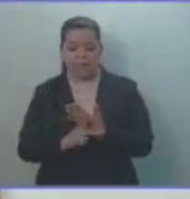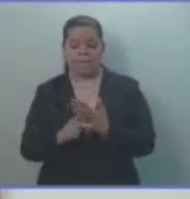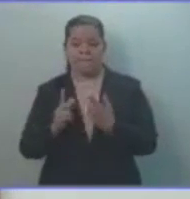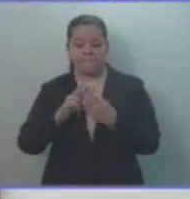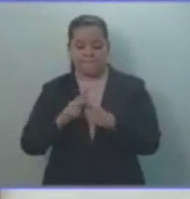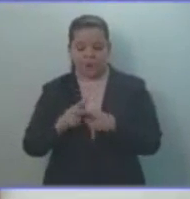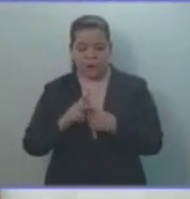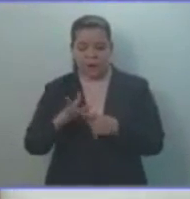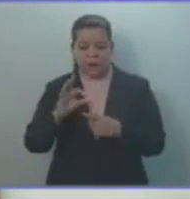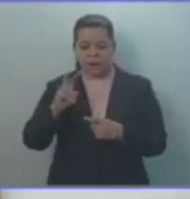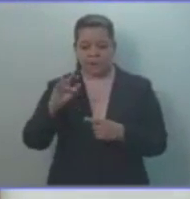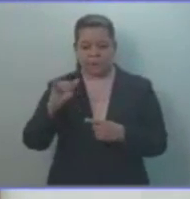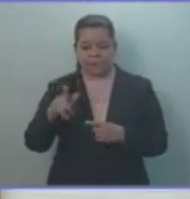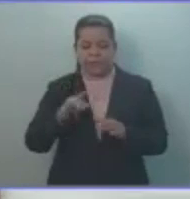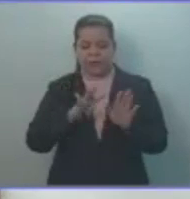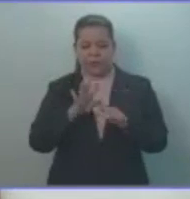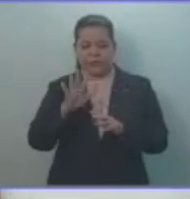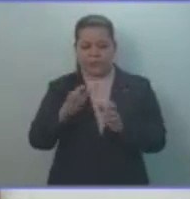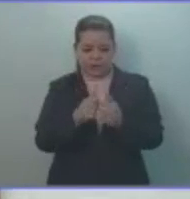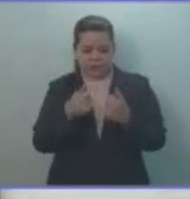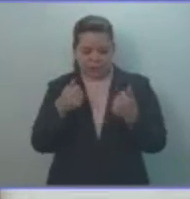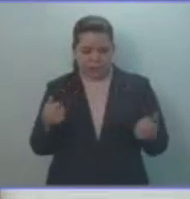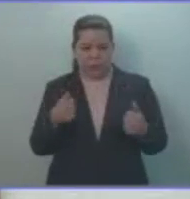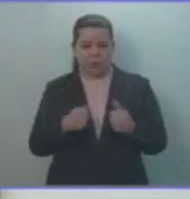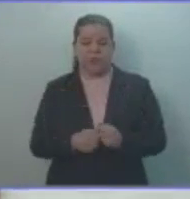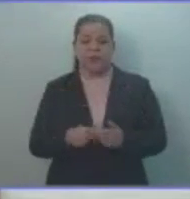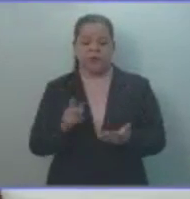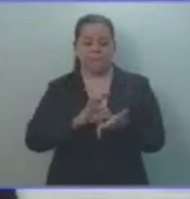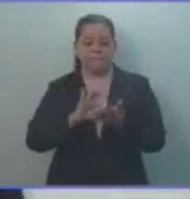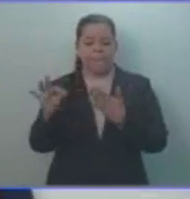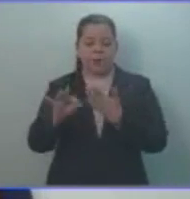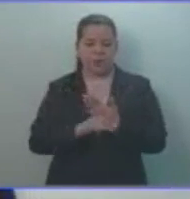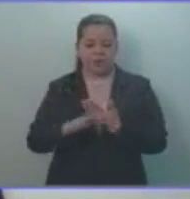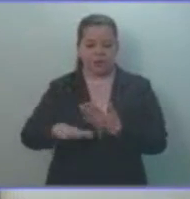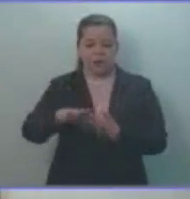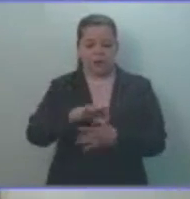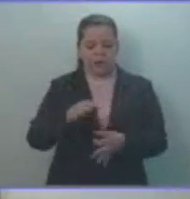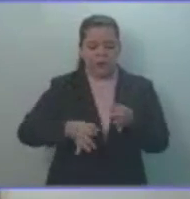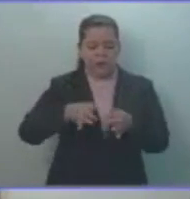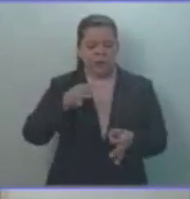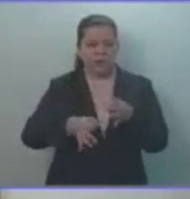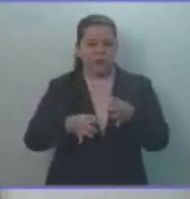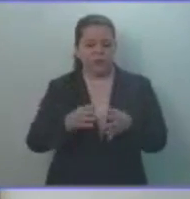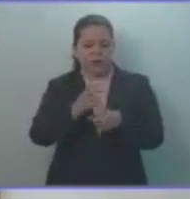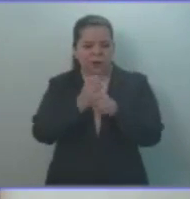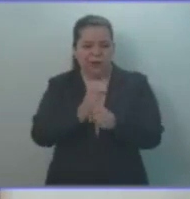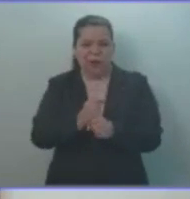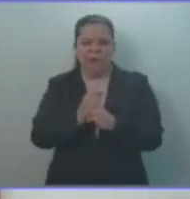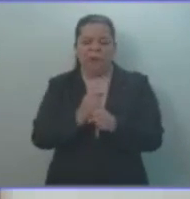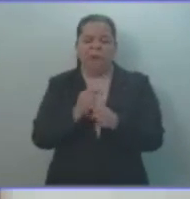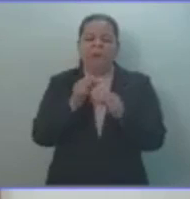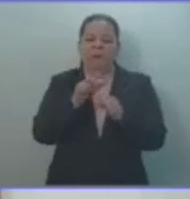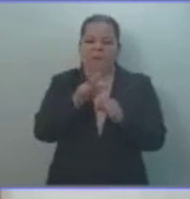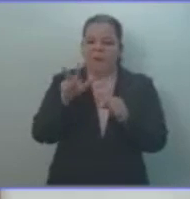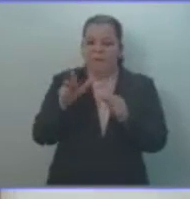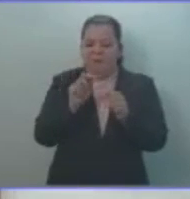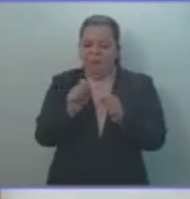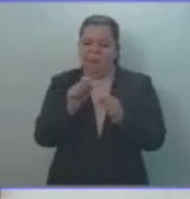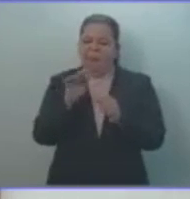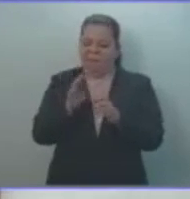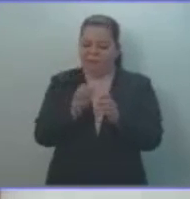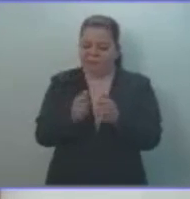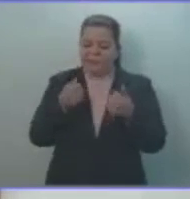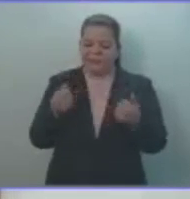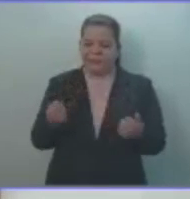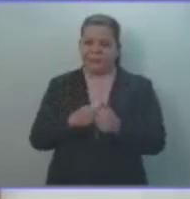de Fovial por 95 millones. Los proyectos en el ramo de justicia y seguridad por